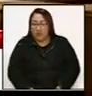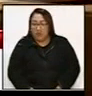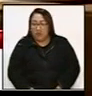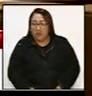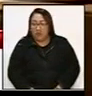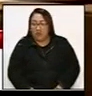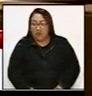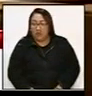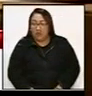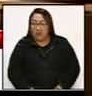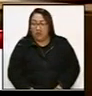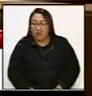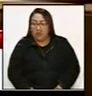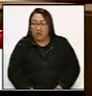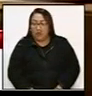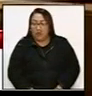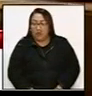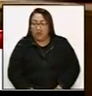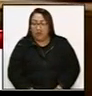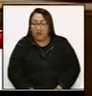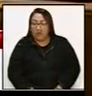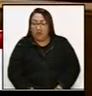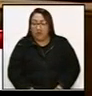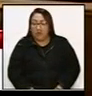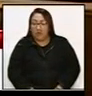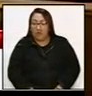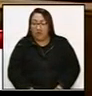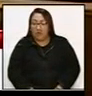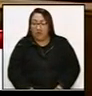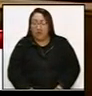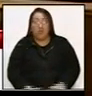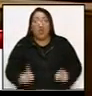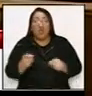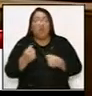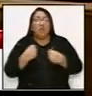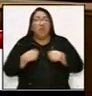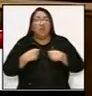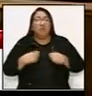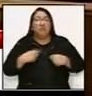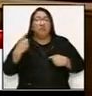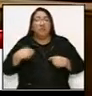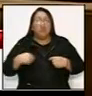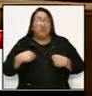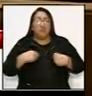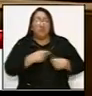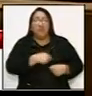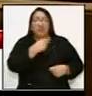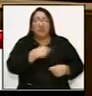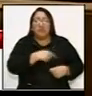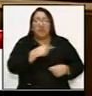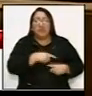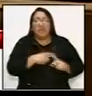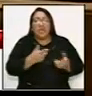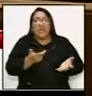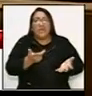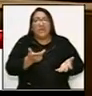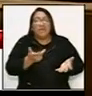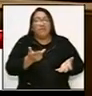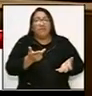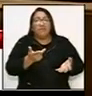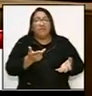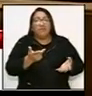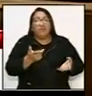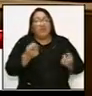está en una situación irreversible. Pero presentaba signos vitales y, en fin, fue la